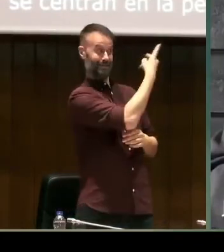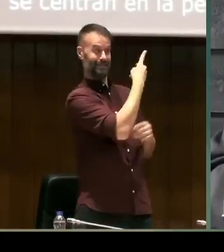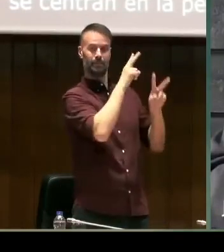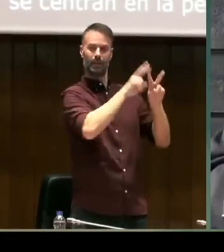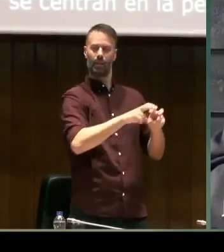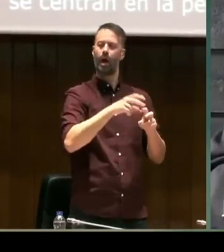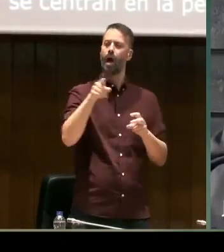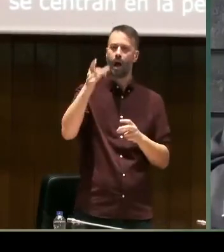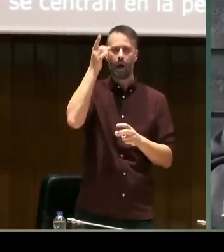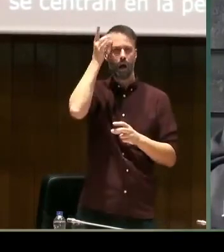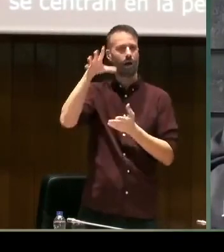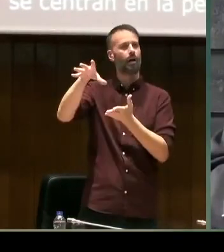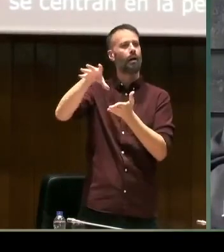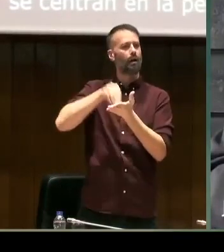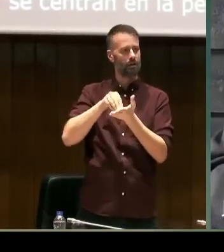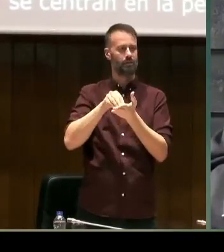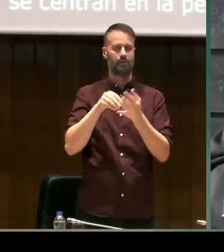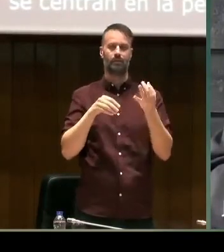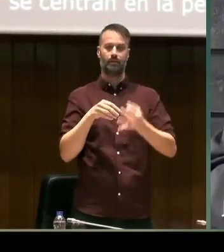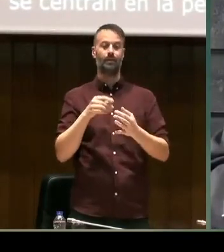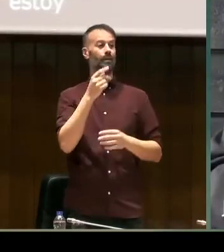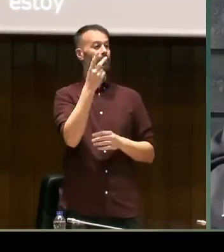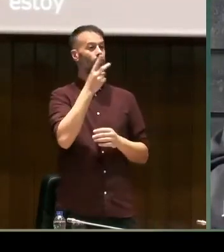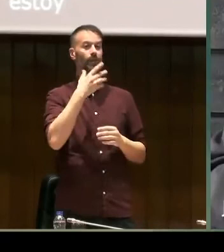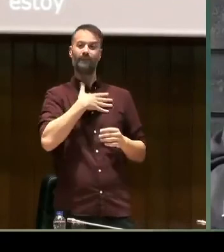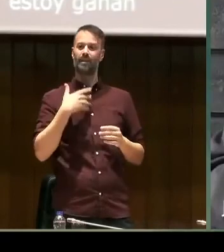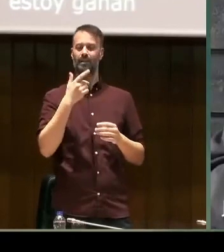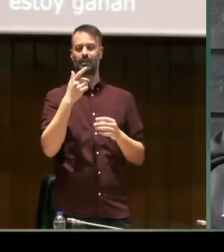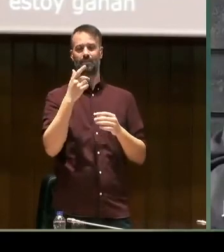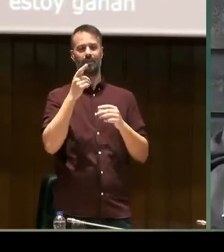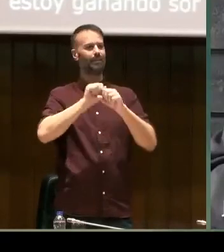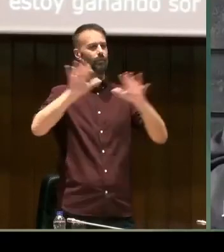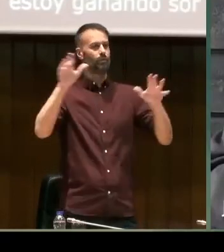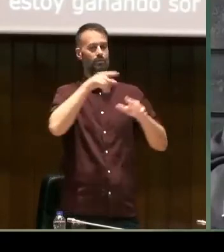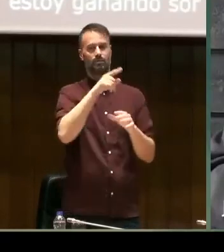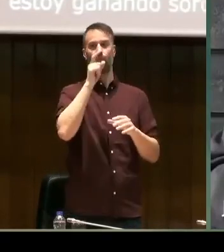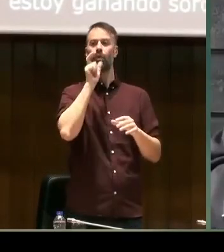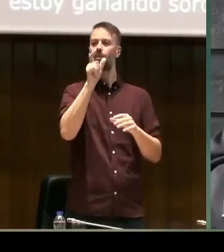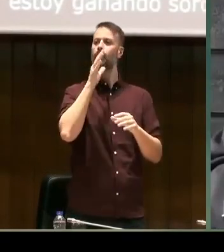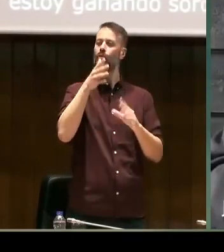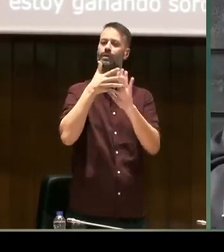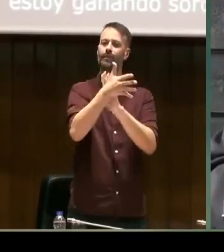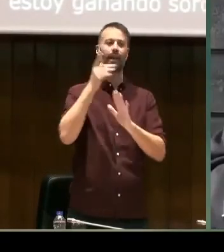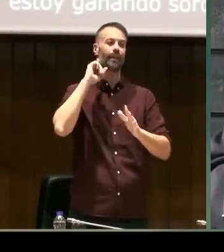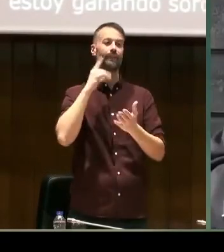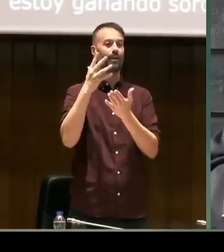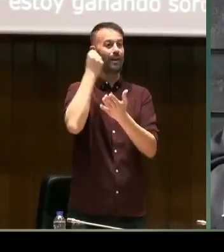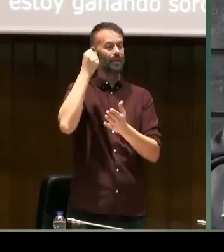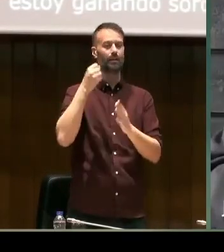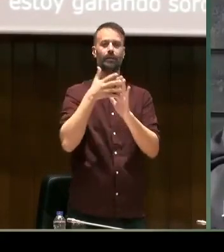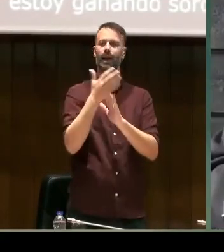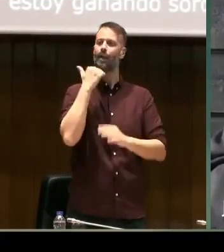esta reflexión y ambos investigadores toman este concepto porque lo que quieren es